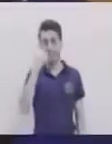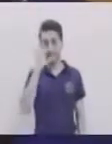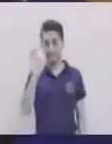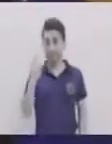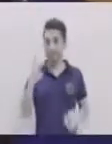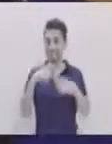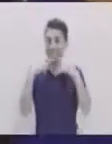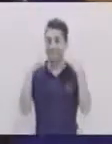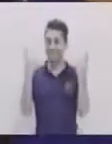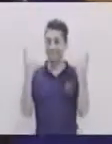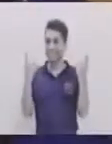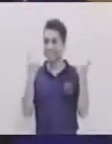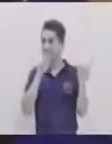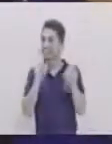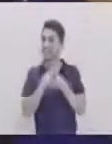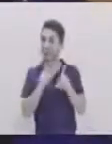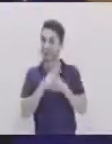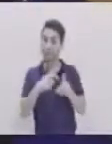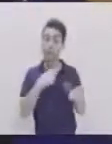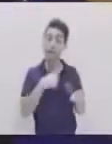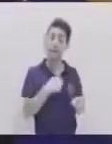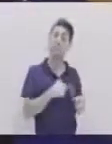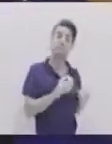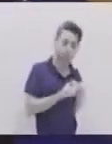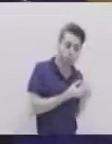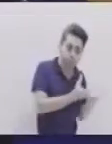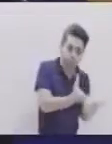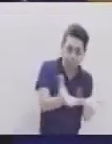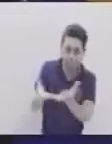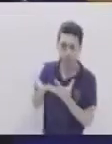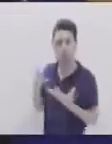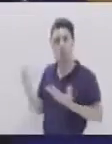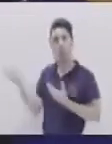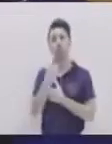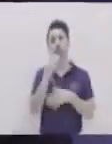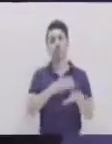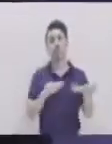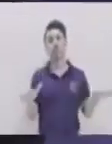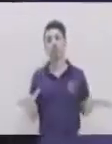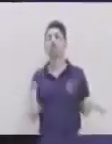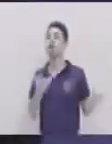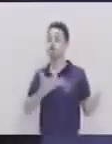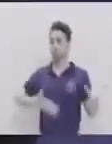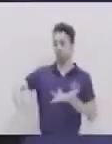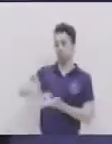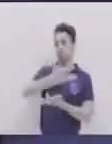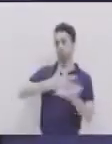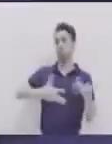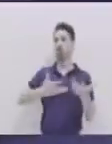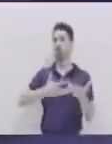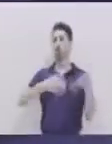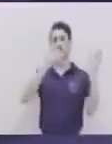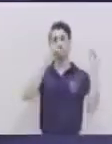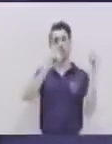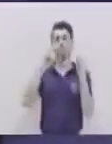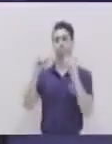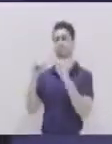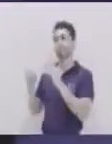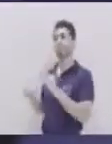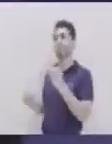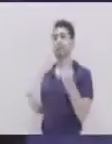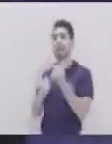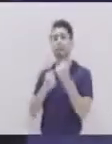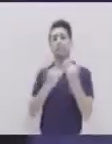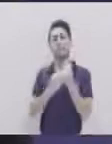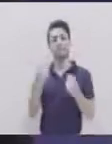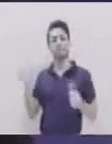La maestra también le compartió a todos los niños las señas aprendidas y entre todos